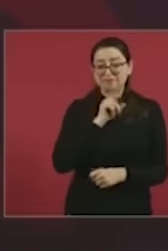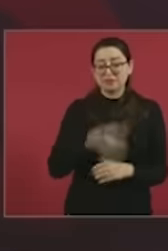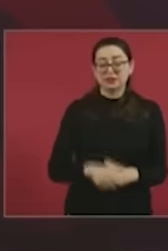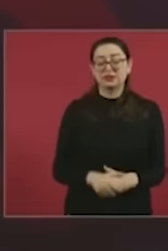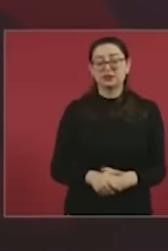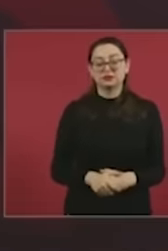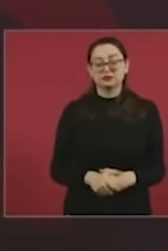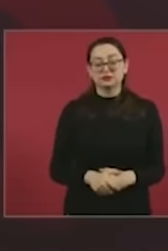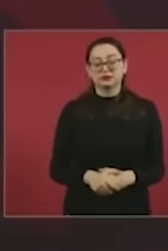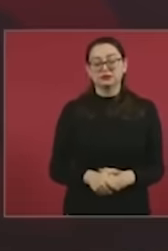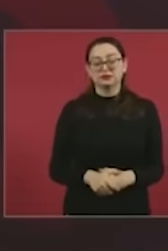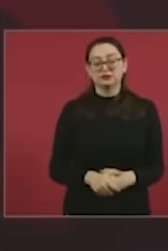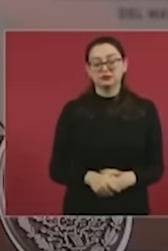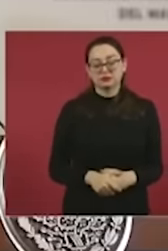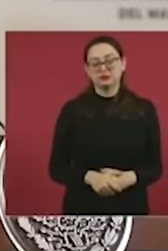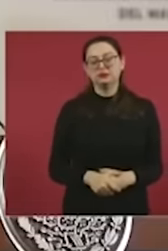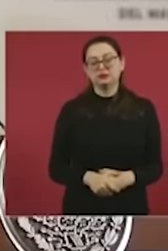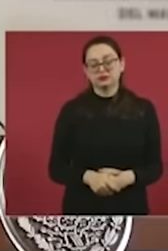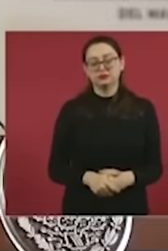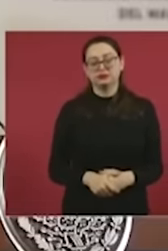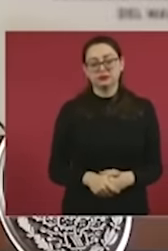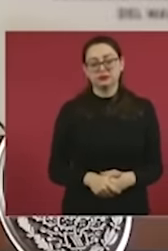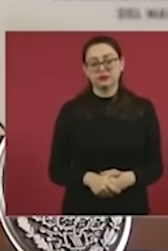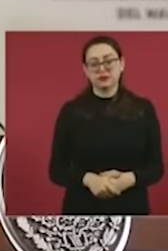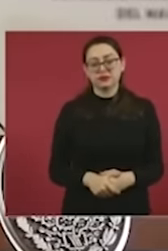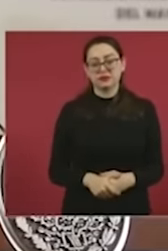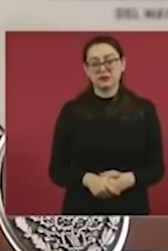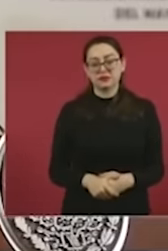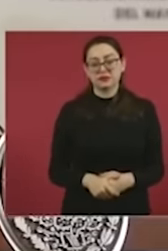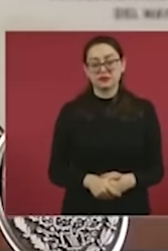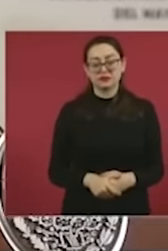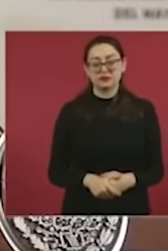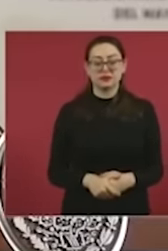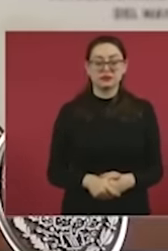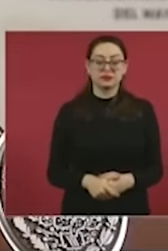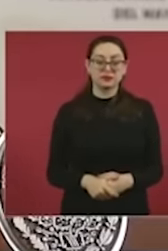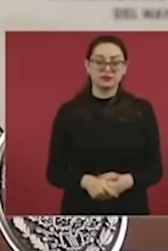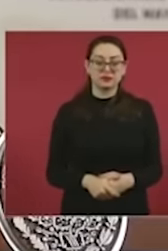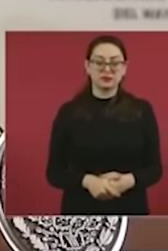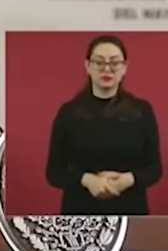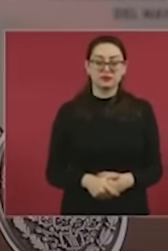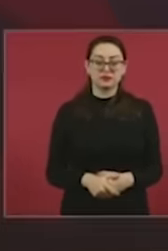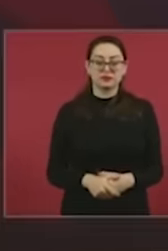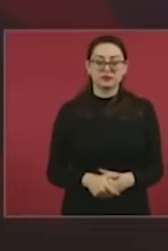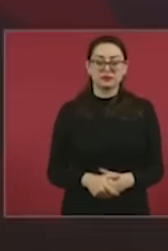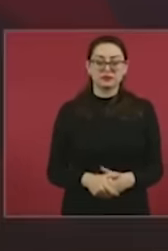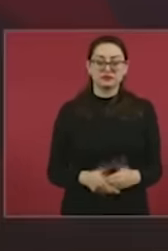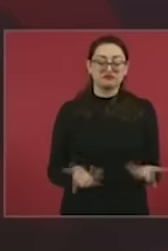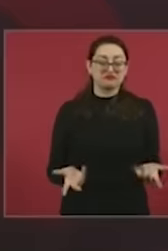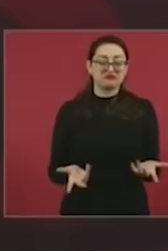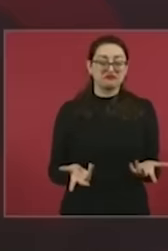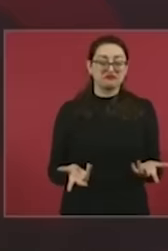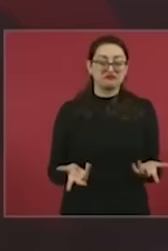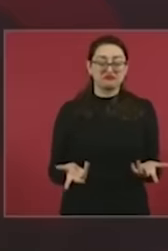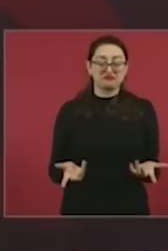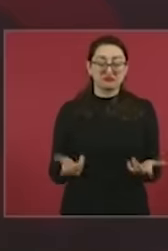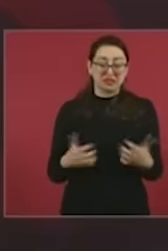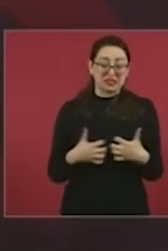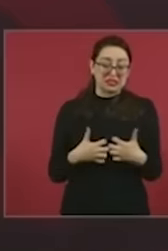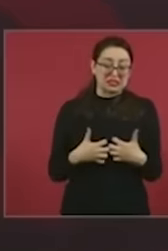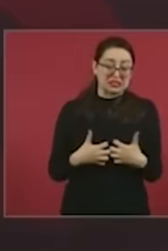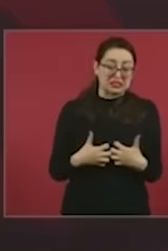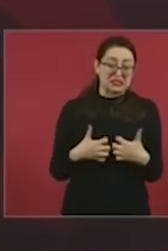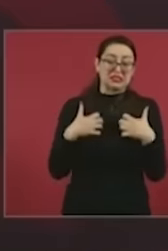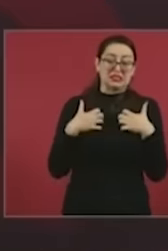o o lo que se intenta es empañar a su gobierno ya cuando se acercan las elecciones presidenciales de el